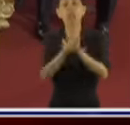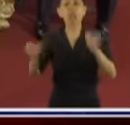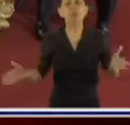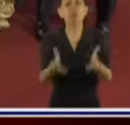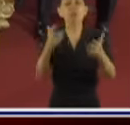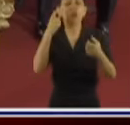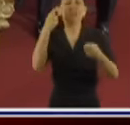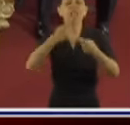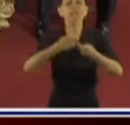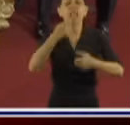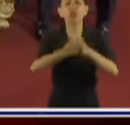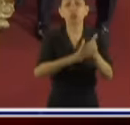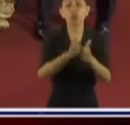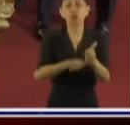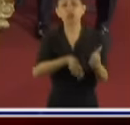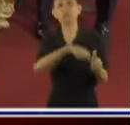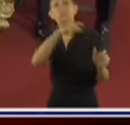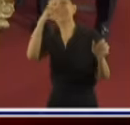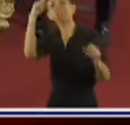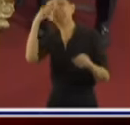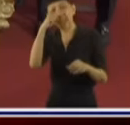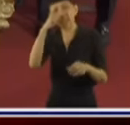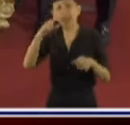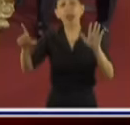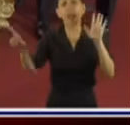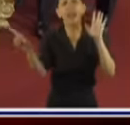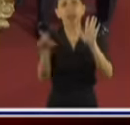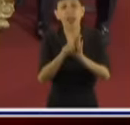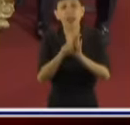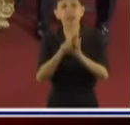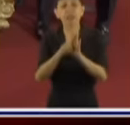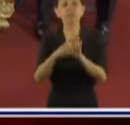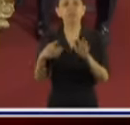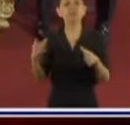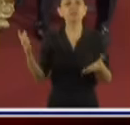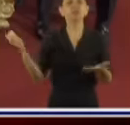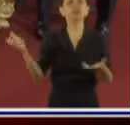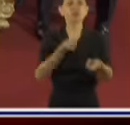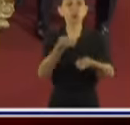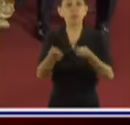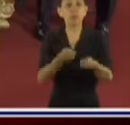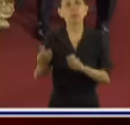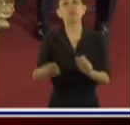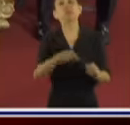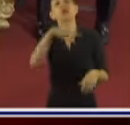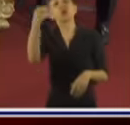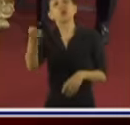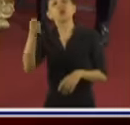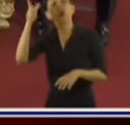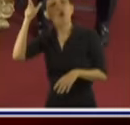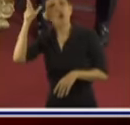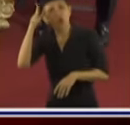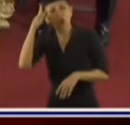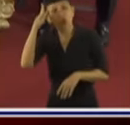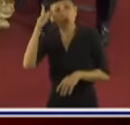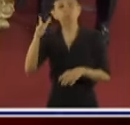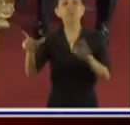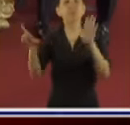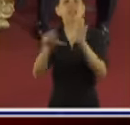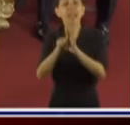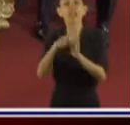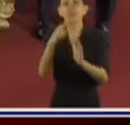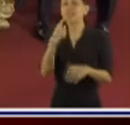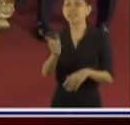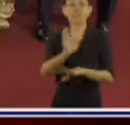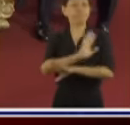los denominados superpoderes, digamos, en ese entonces, para encarar un proceso de reformas que era mucho más profundo que este